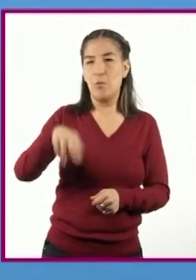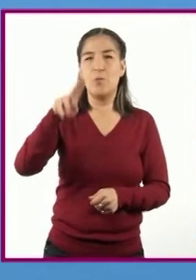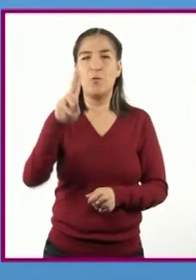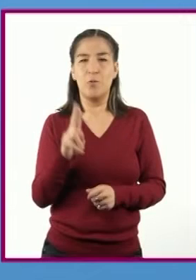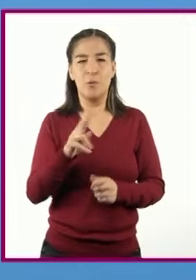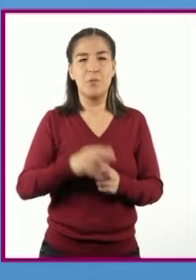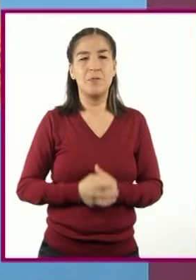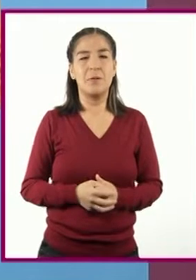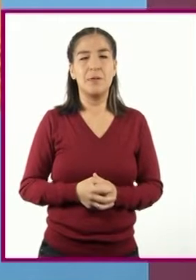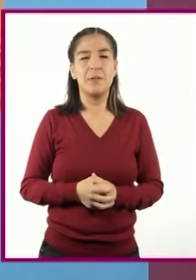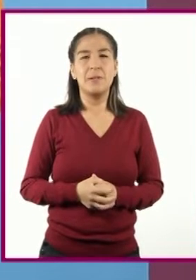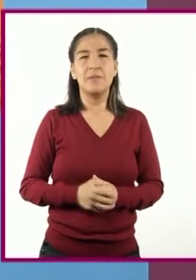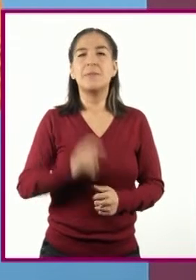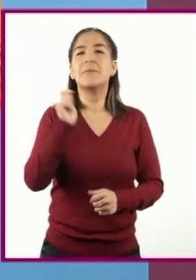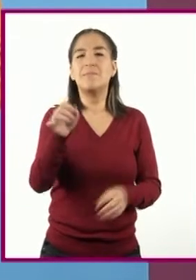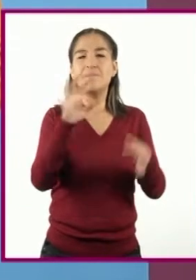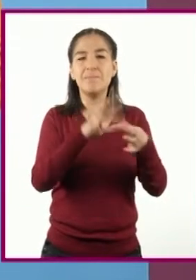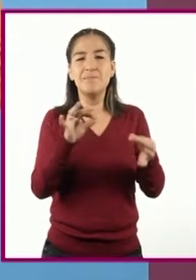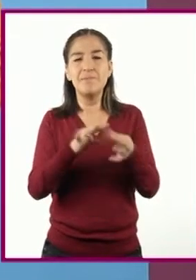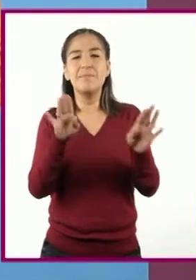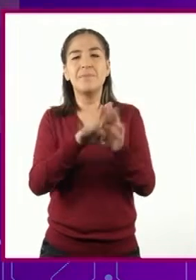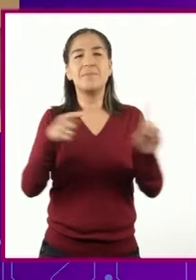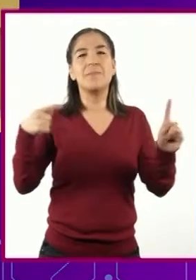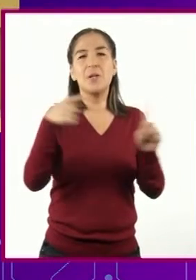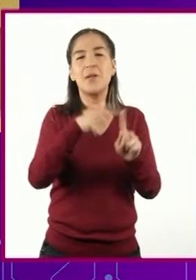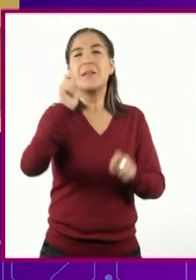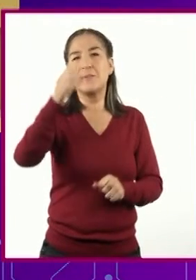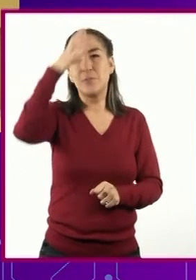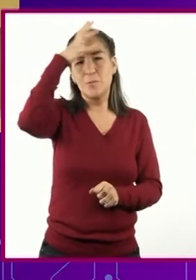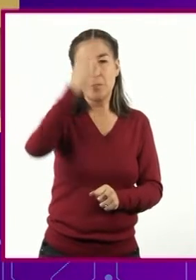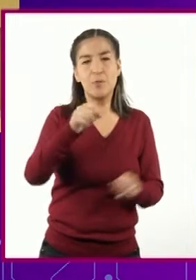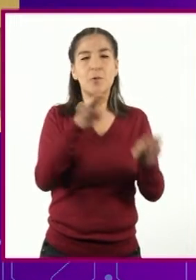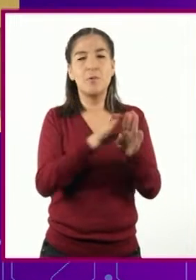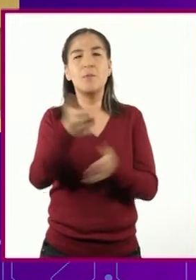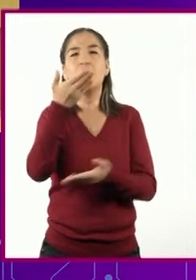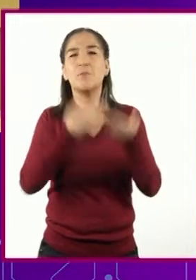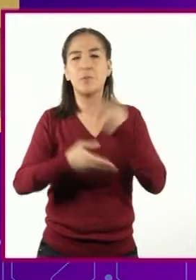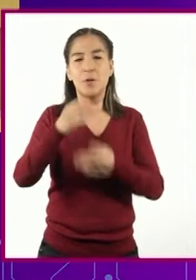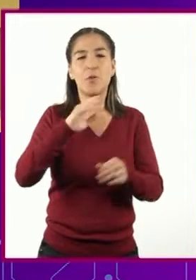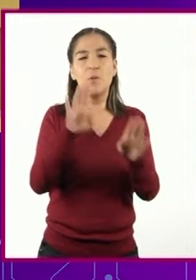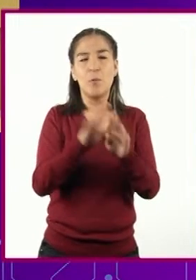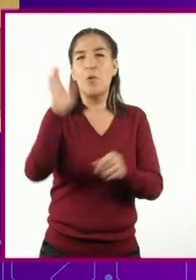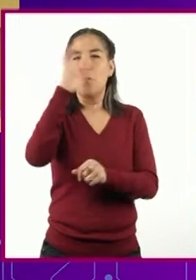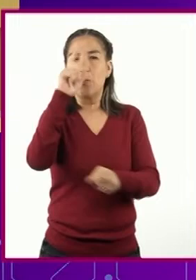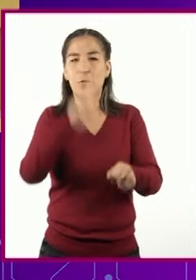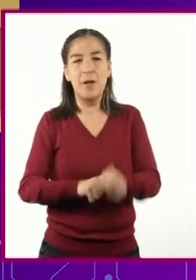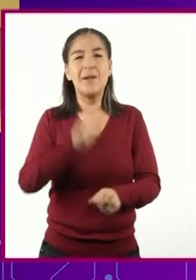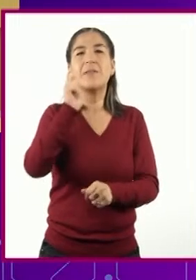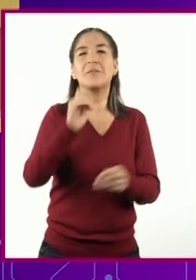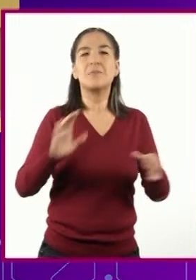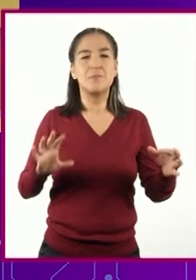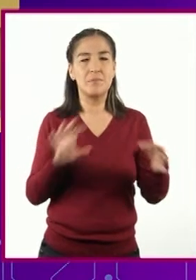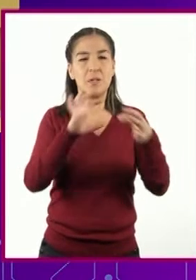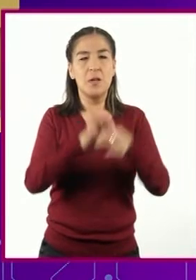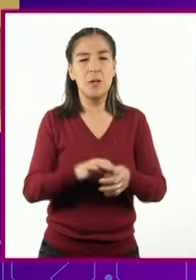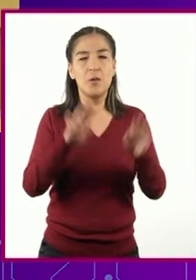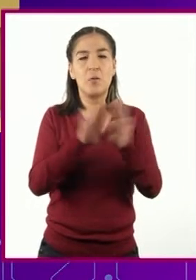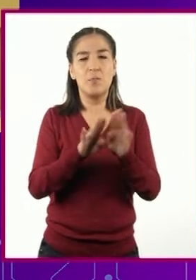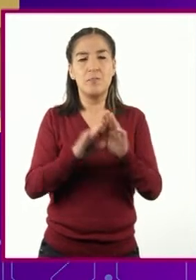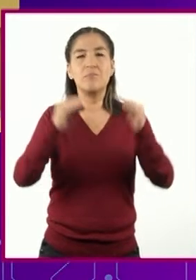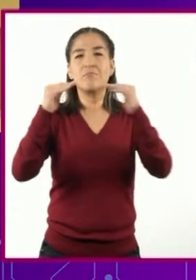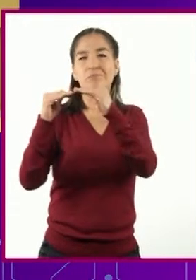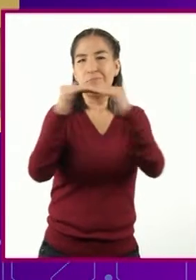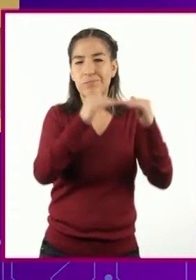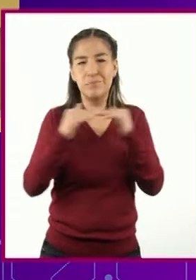Unidas, ONU, que se refería al concepto de interculturalidad como la construcción de relaciones